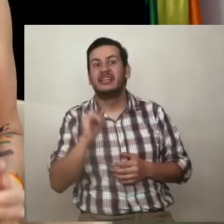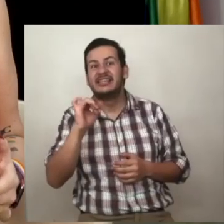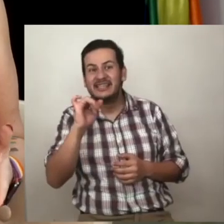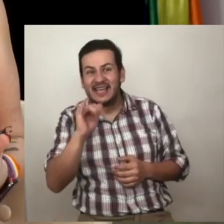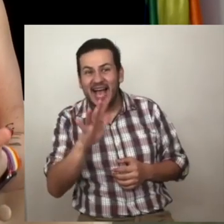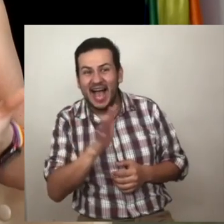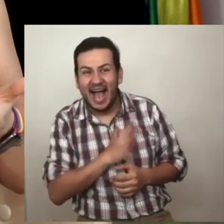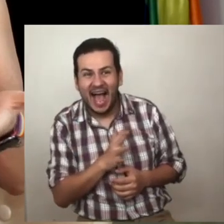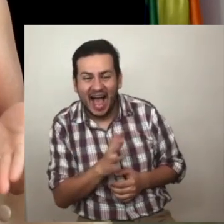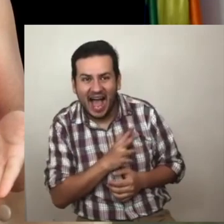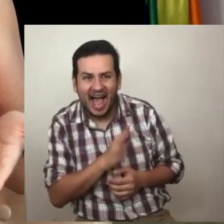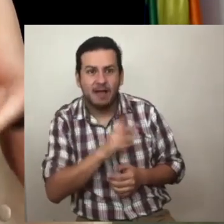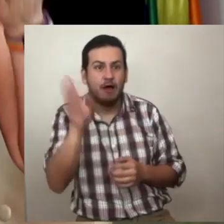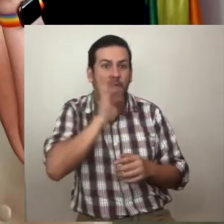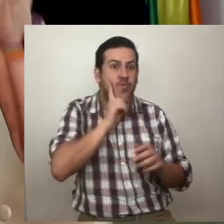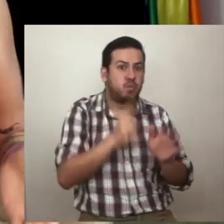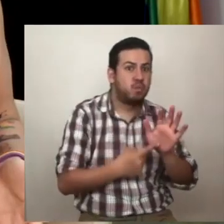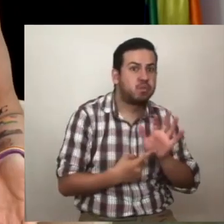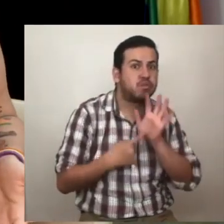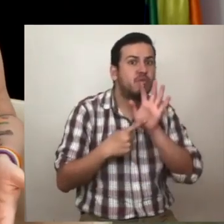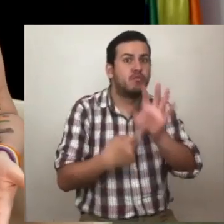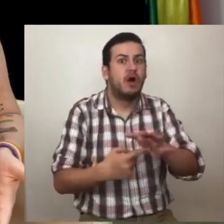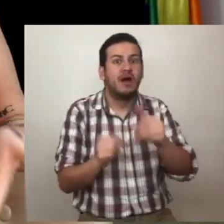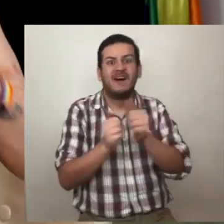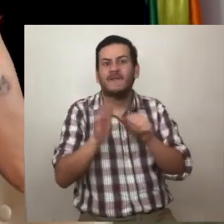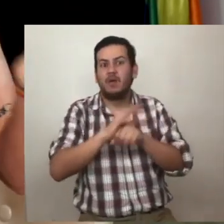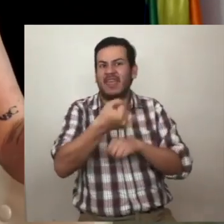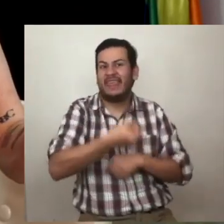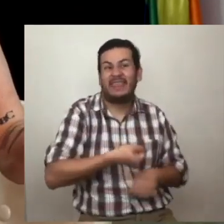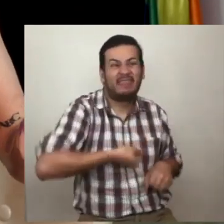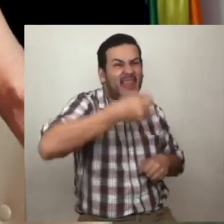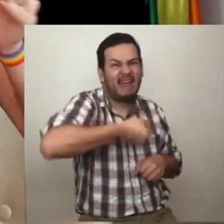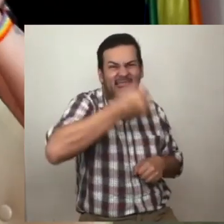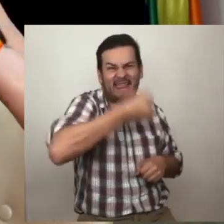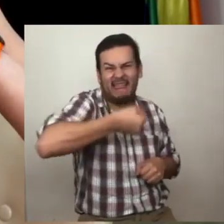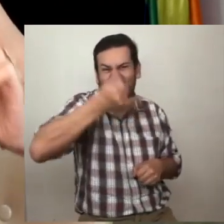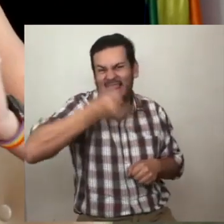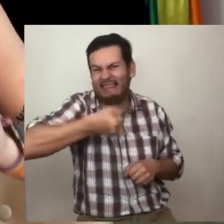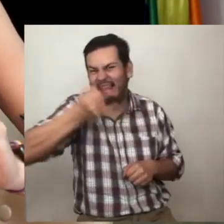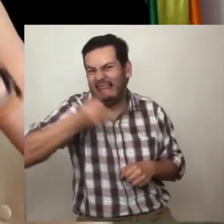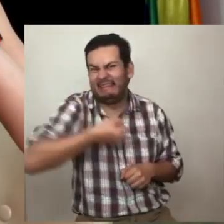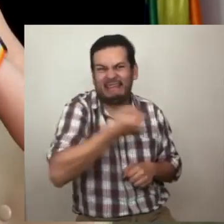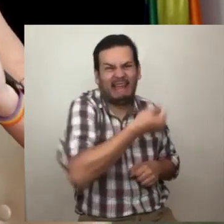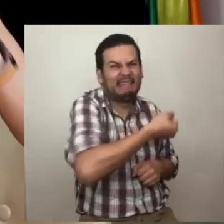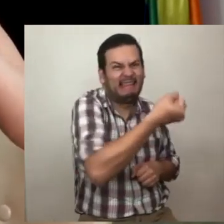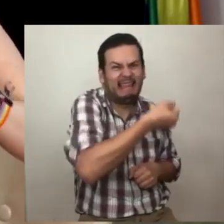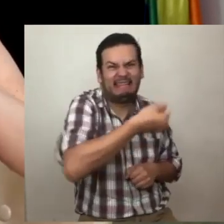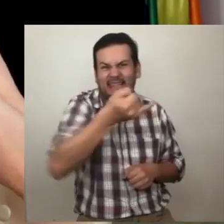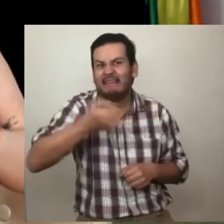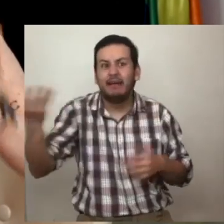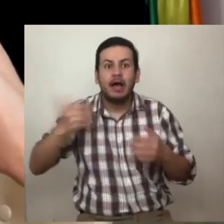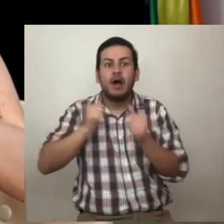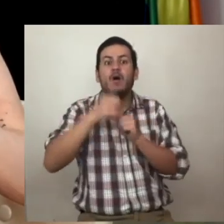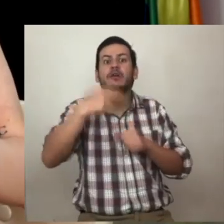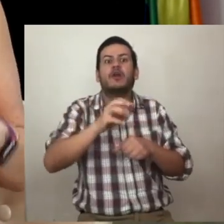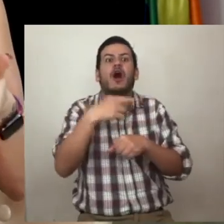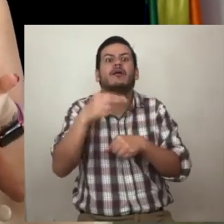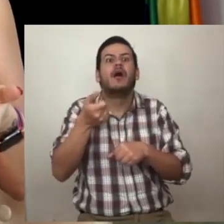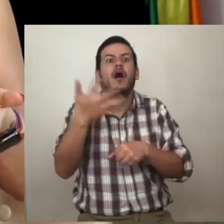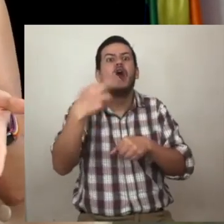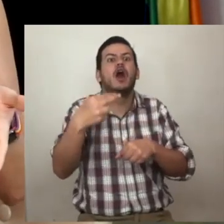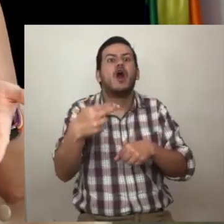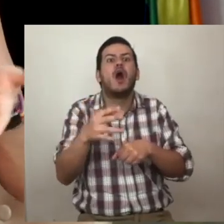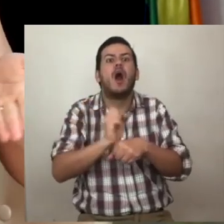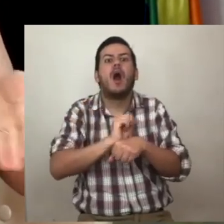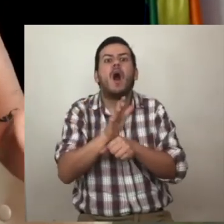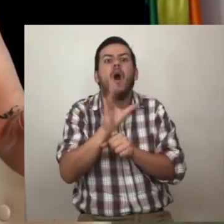Si existiera una prueba estandarizada para medir la idiotez colectiva, más vale que su código nombre sea COVID, seguido por